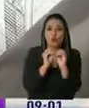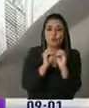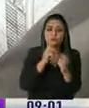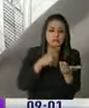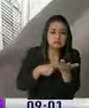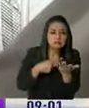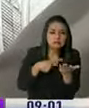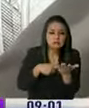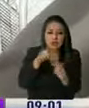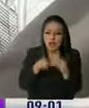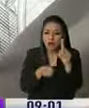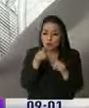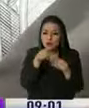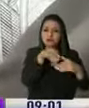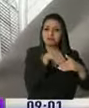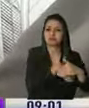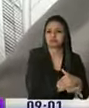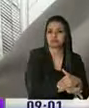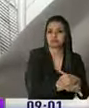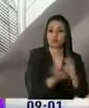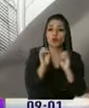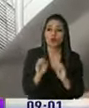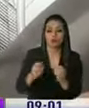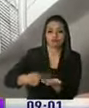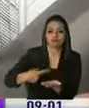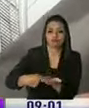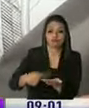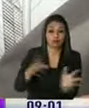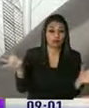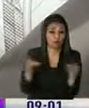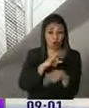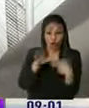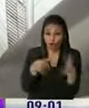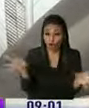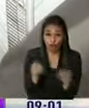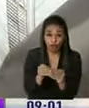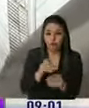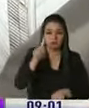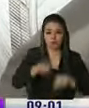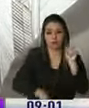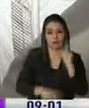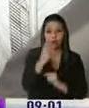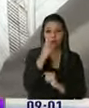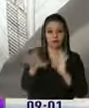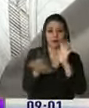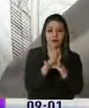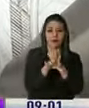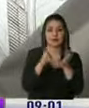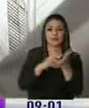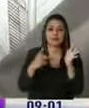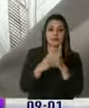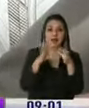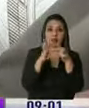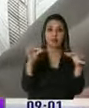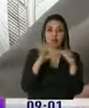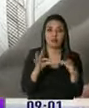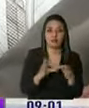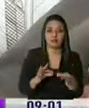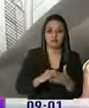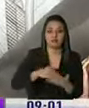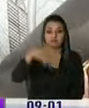estudio para que algunos sean enviados al archivo, porque lamentablemente no se podrá tratar todos los proyectos en una sola ley porque sería un texto demasiado